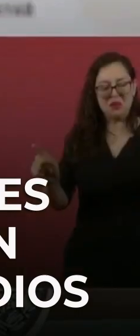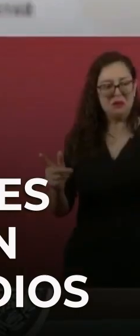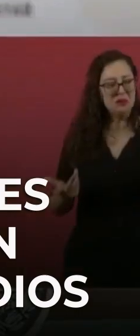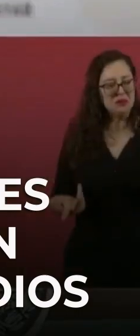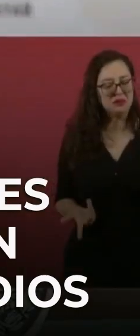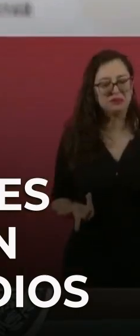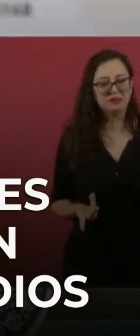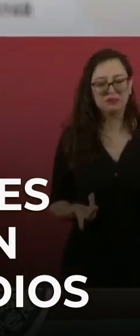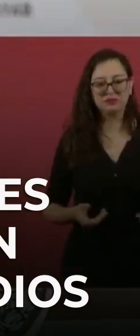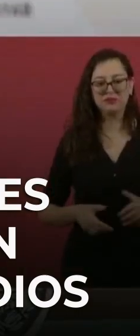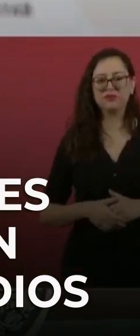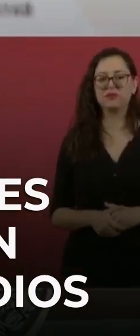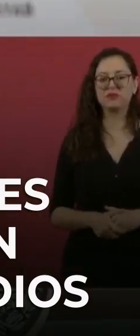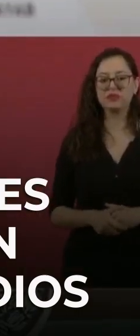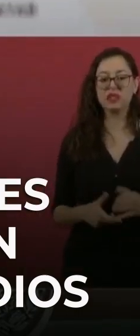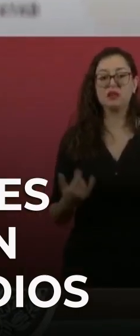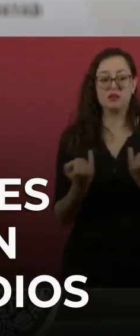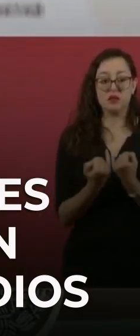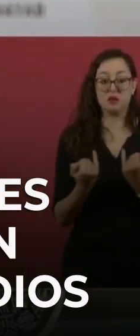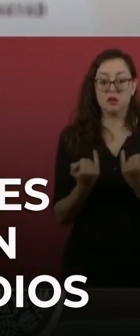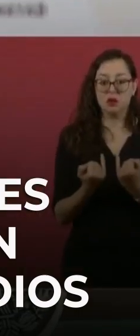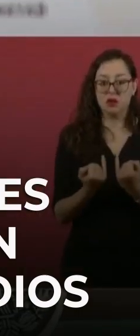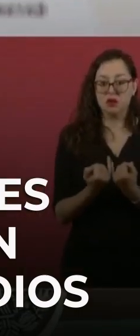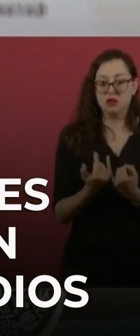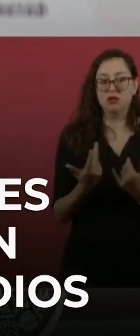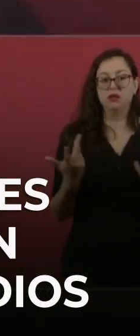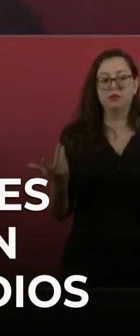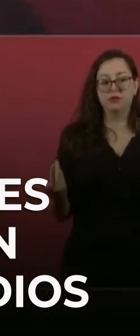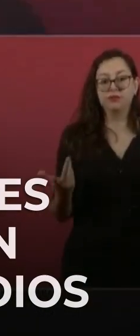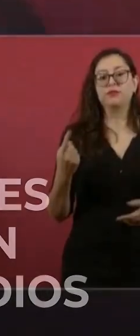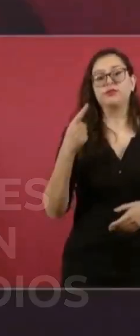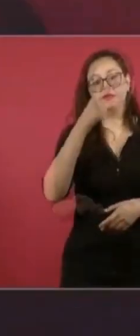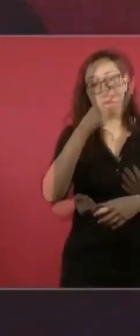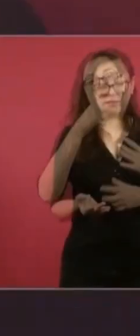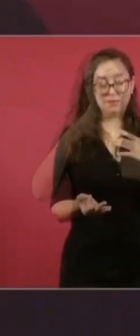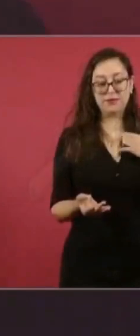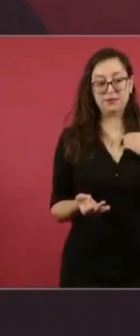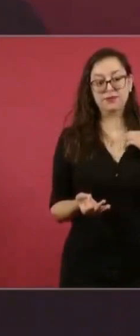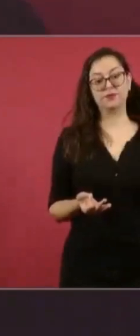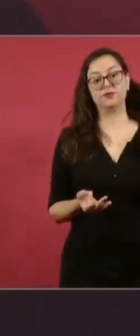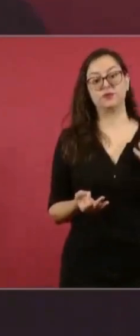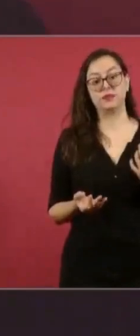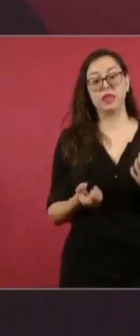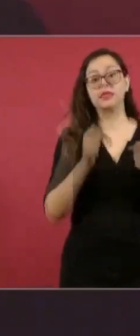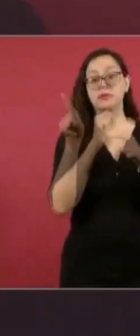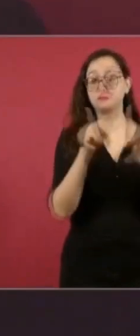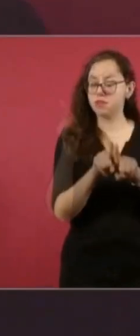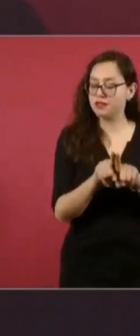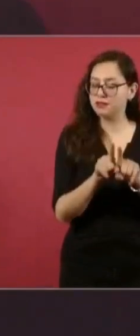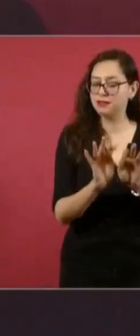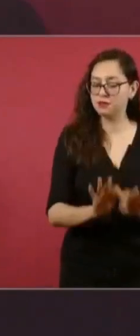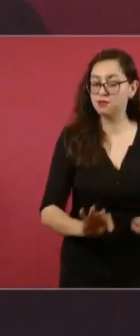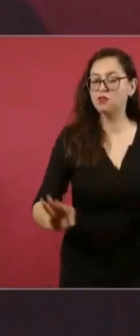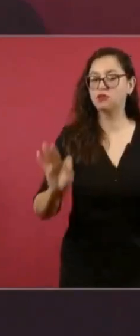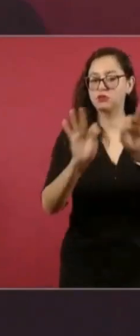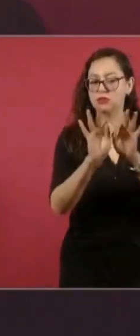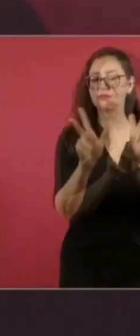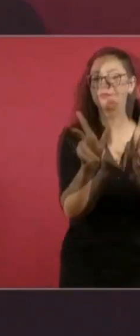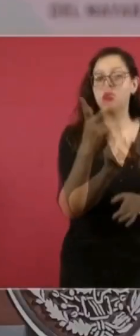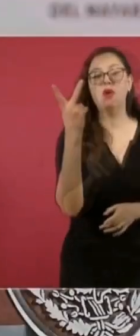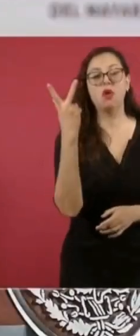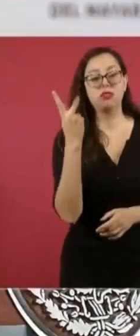Lo de la declaración del comandante de la región militar, los medios de información